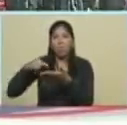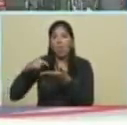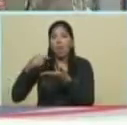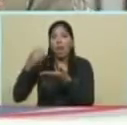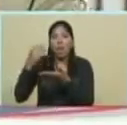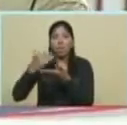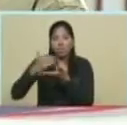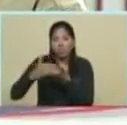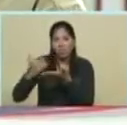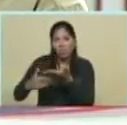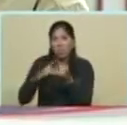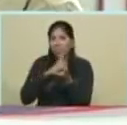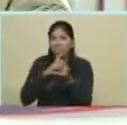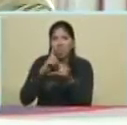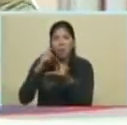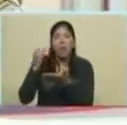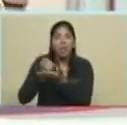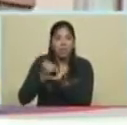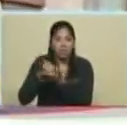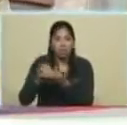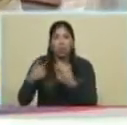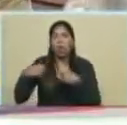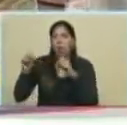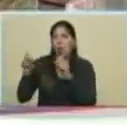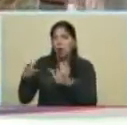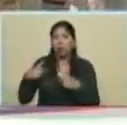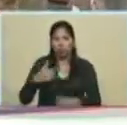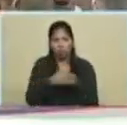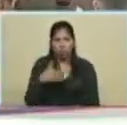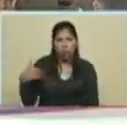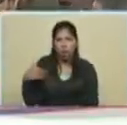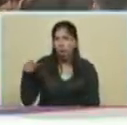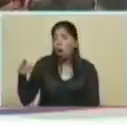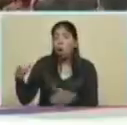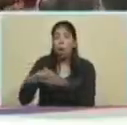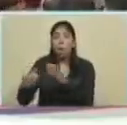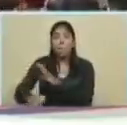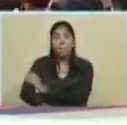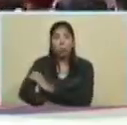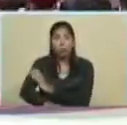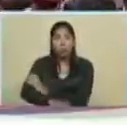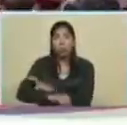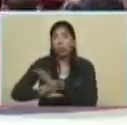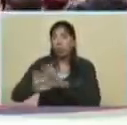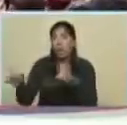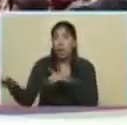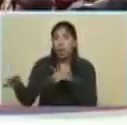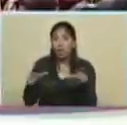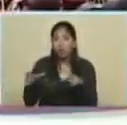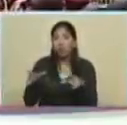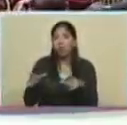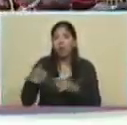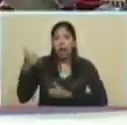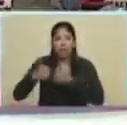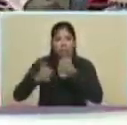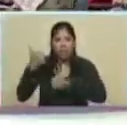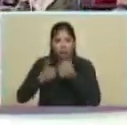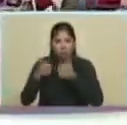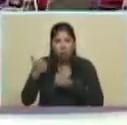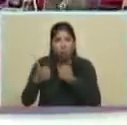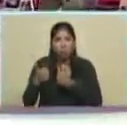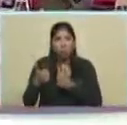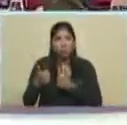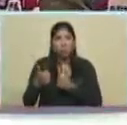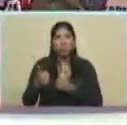y vayamos a las elecciones. Es lo que yo quiero. Yo quiero que la oposición tenga como candidato presidencial